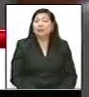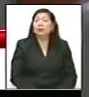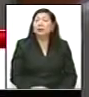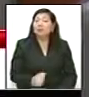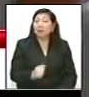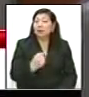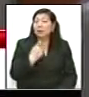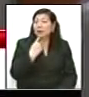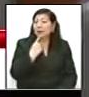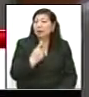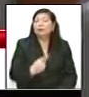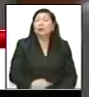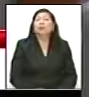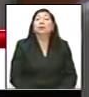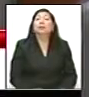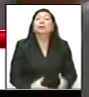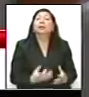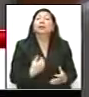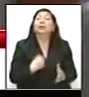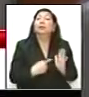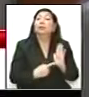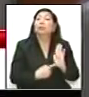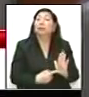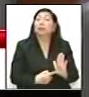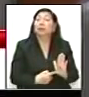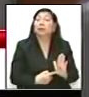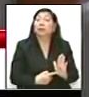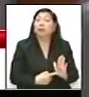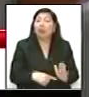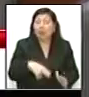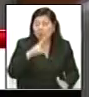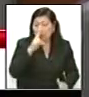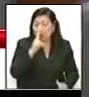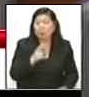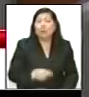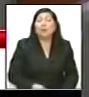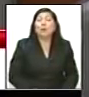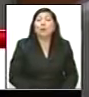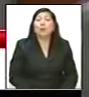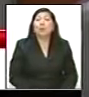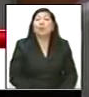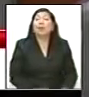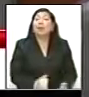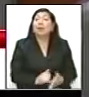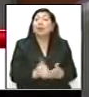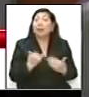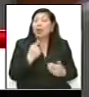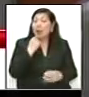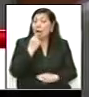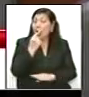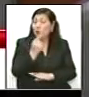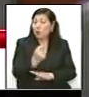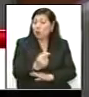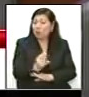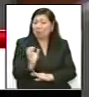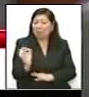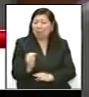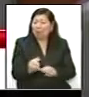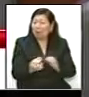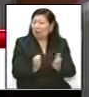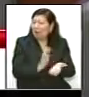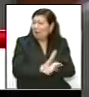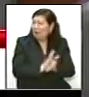presidenta, quiero hacer notar a la población del país que esta acusación sin